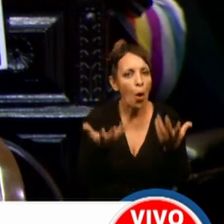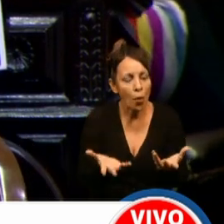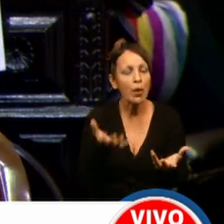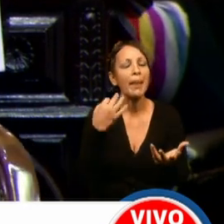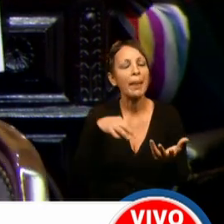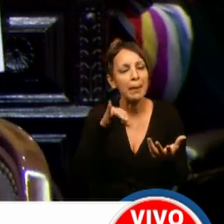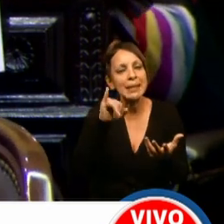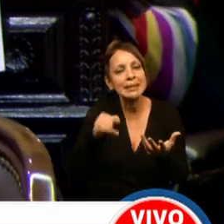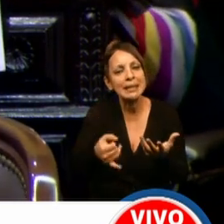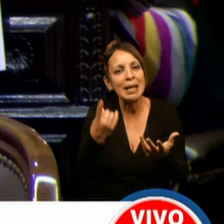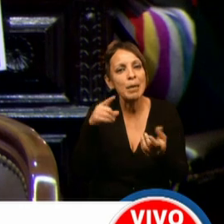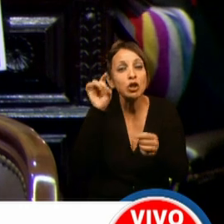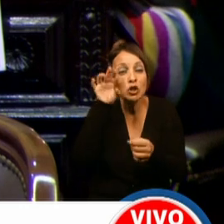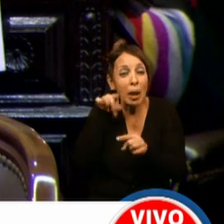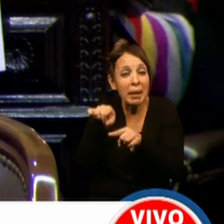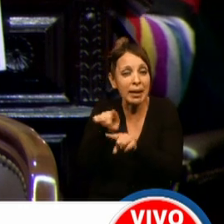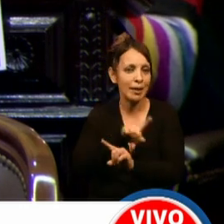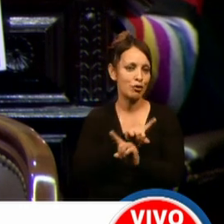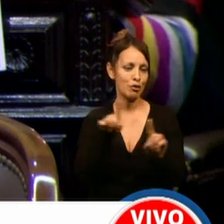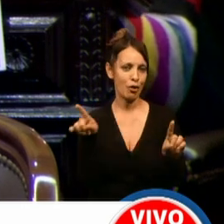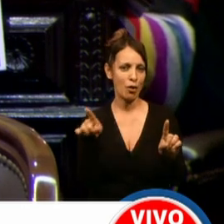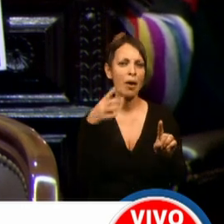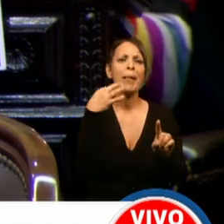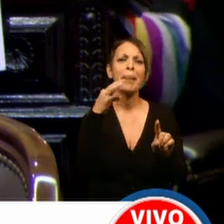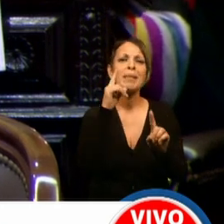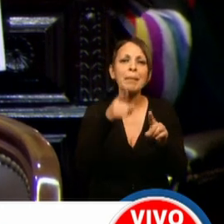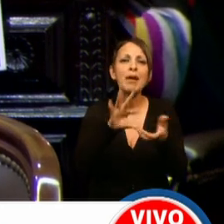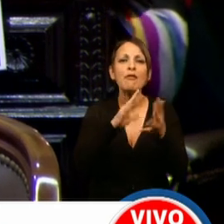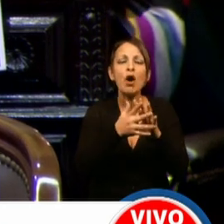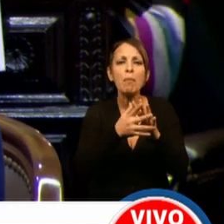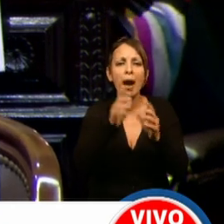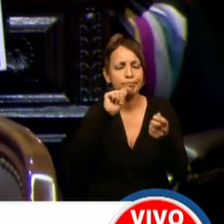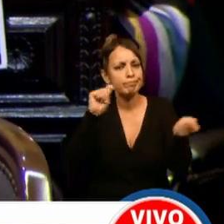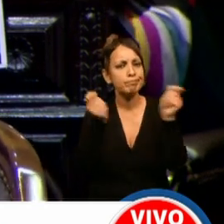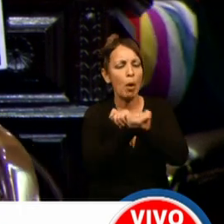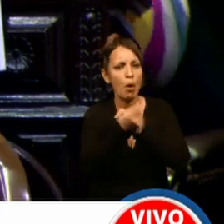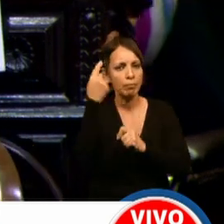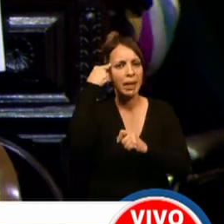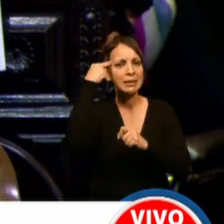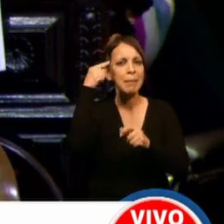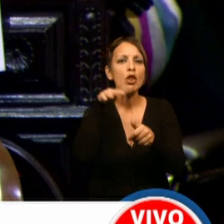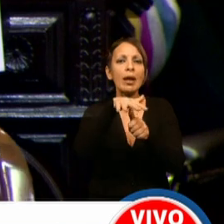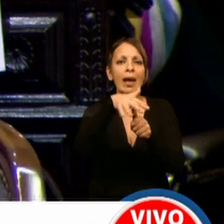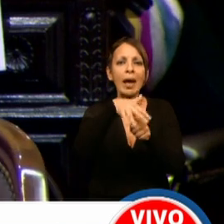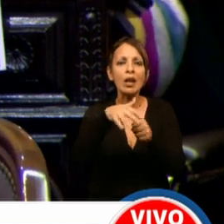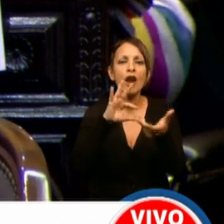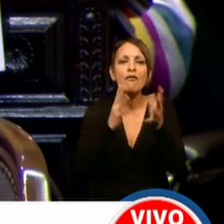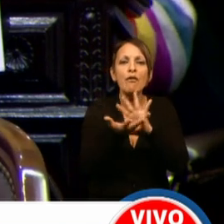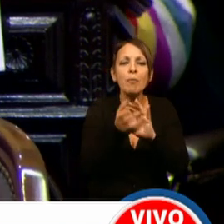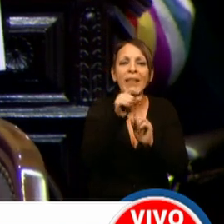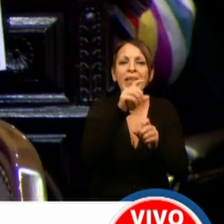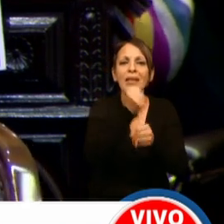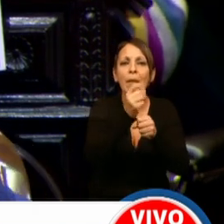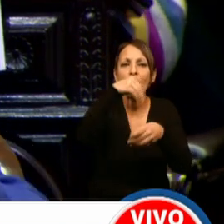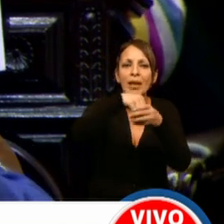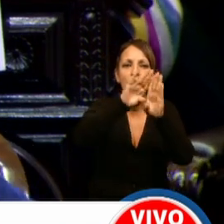más mujeres en los medios sino de que ingresé una perspectiva de género al modo en que trabajan los medios y me